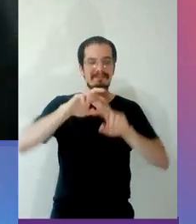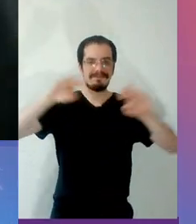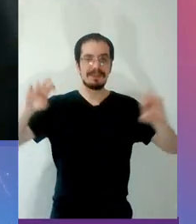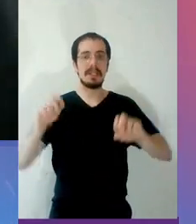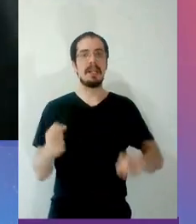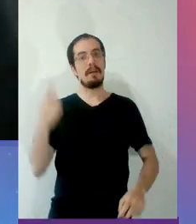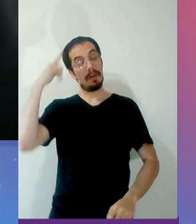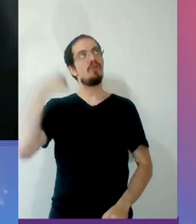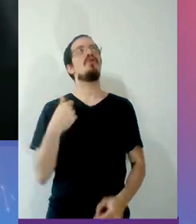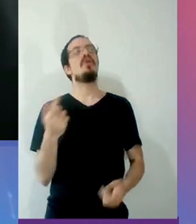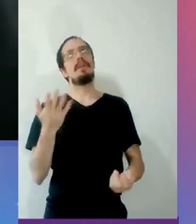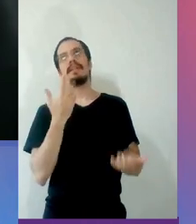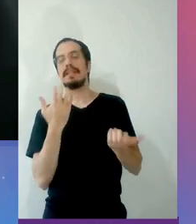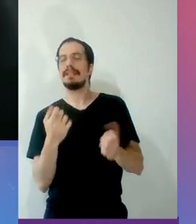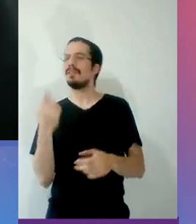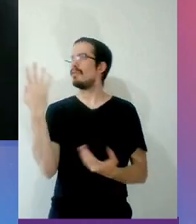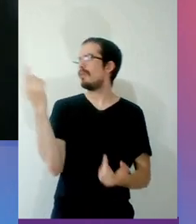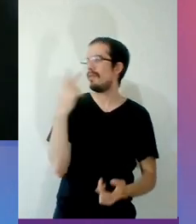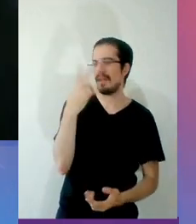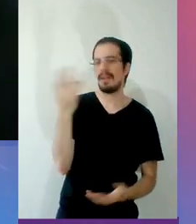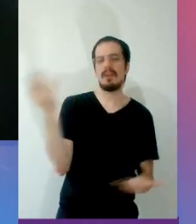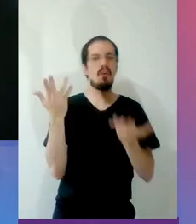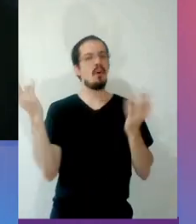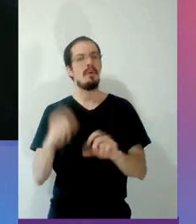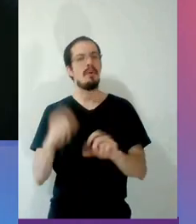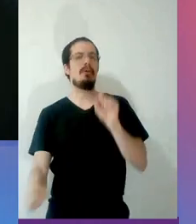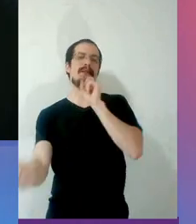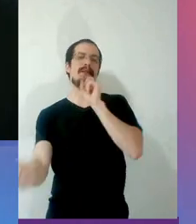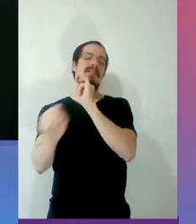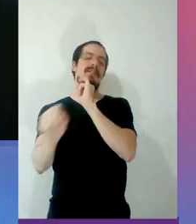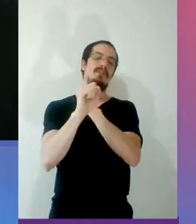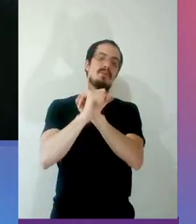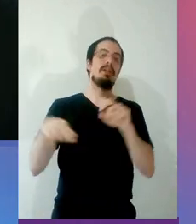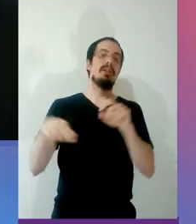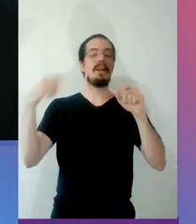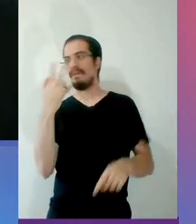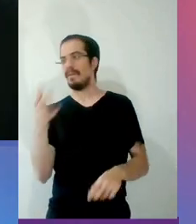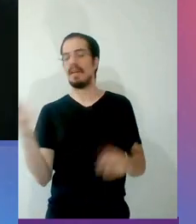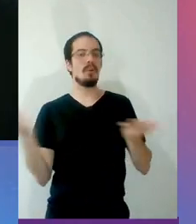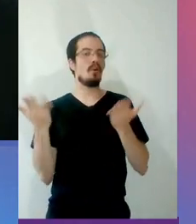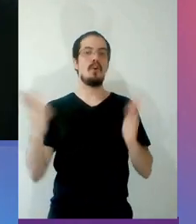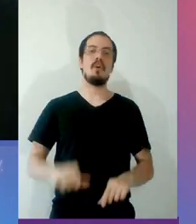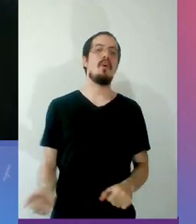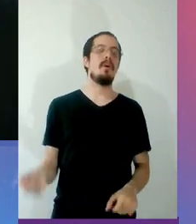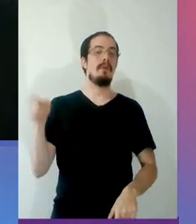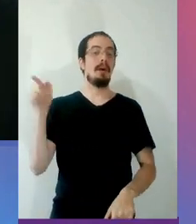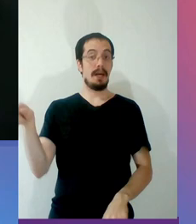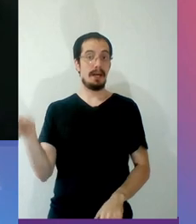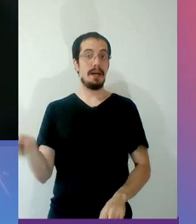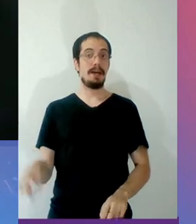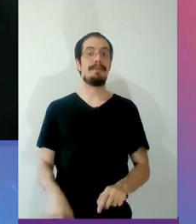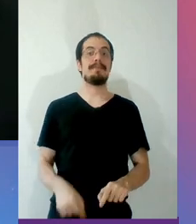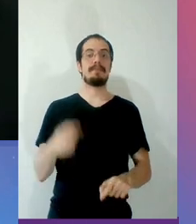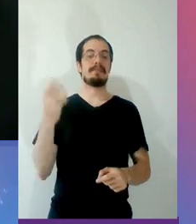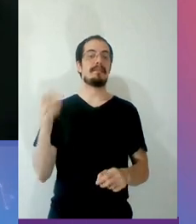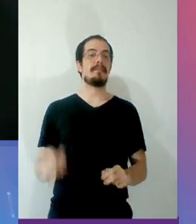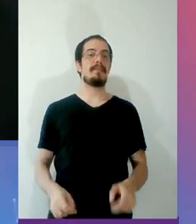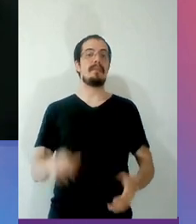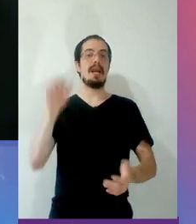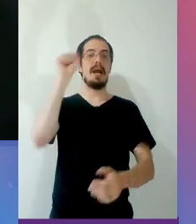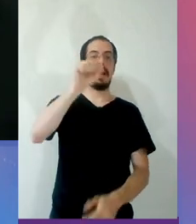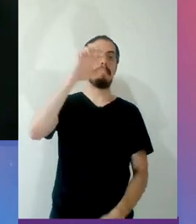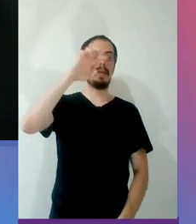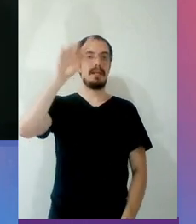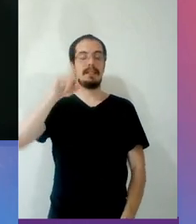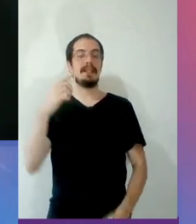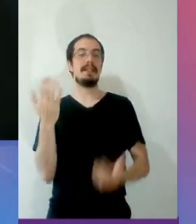ver cómo se hace algo rápido, atención primaria tiene que tener hoy día un presupuesto específico para poder hacerse cargo